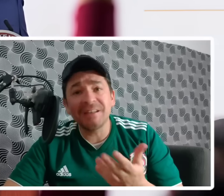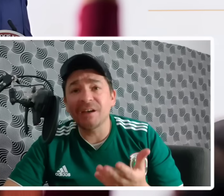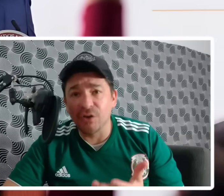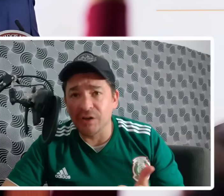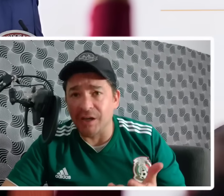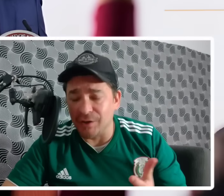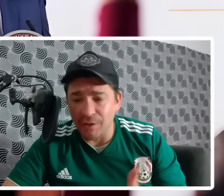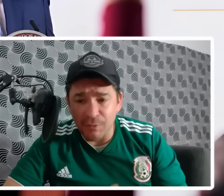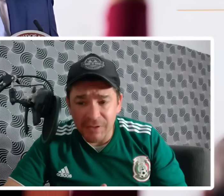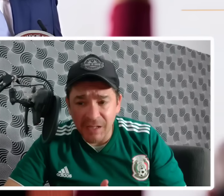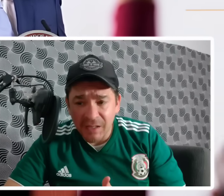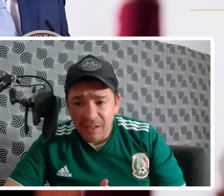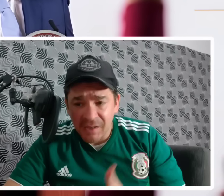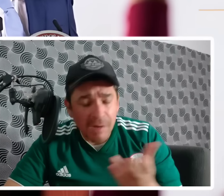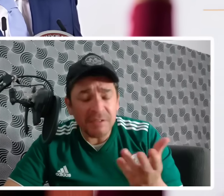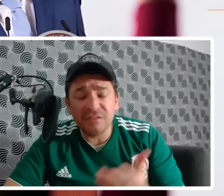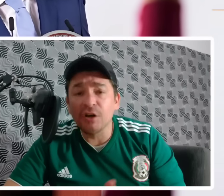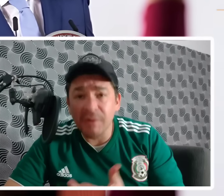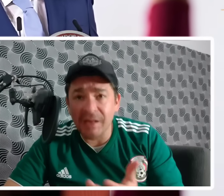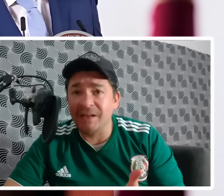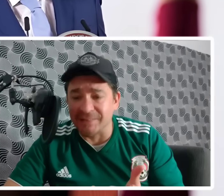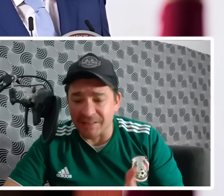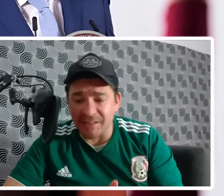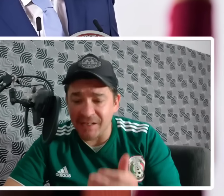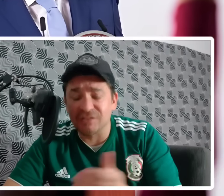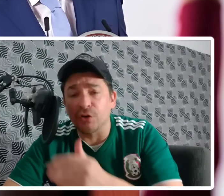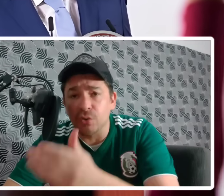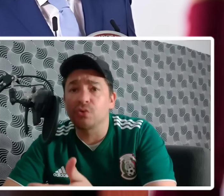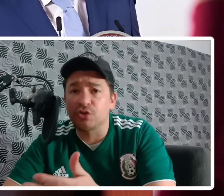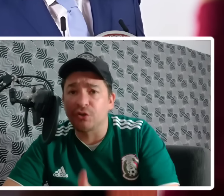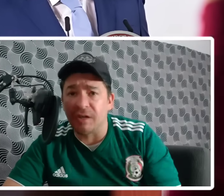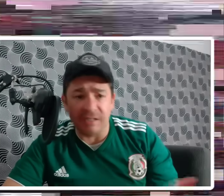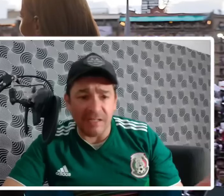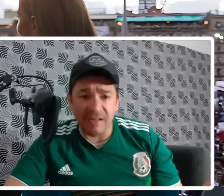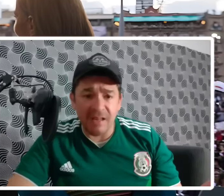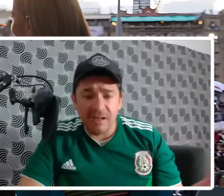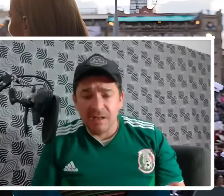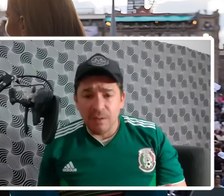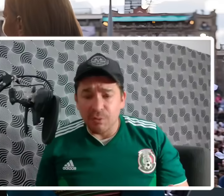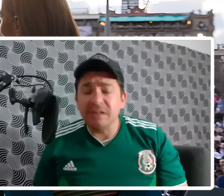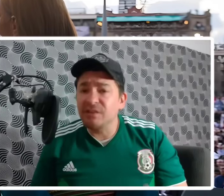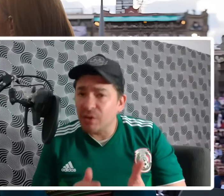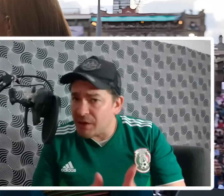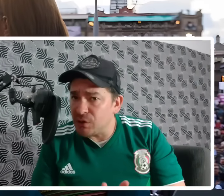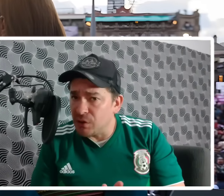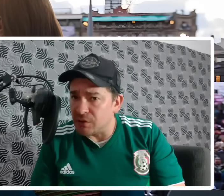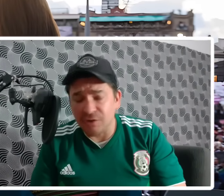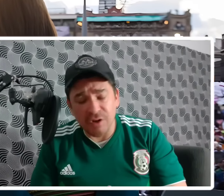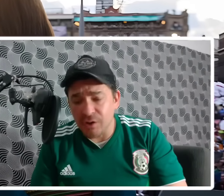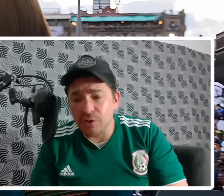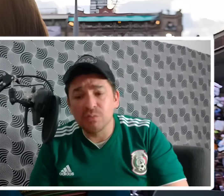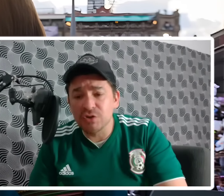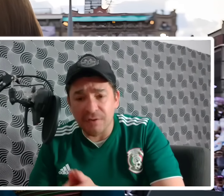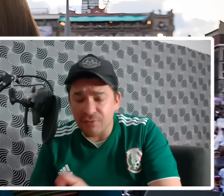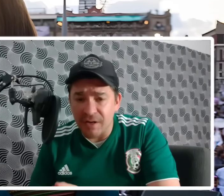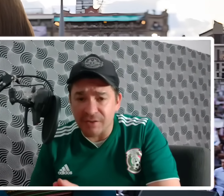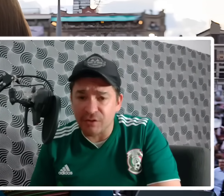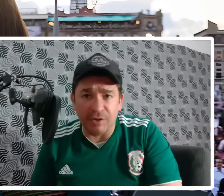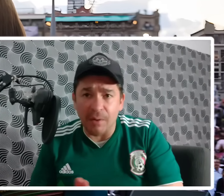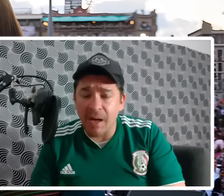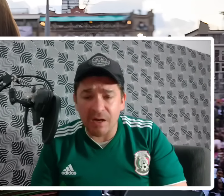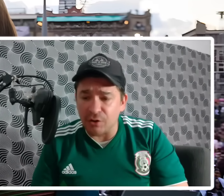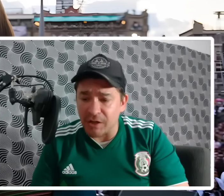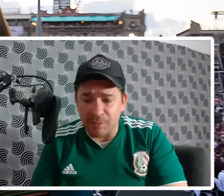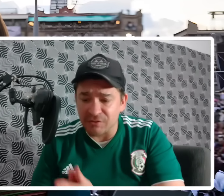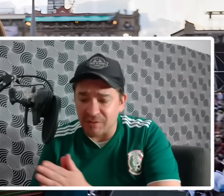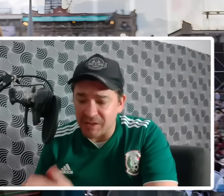tranquilidad, y tiene con qué, ¿no? Porque realmente se lo merece tener ese orgullo, tranquilidad, porque se lo ganó con mucho